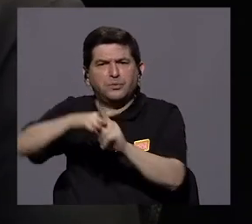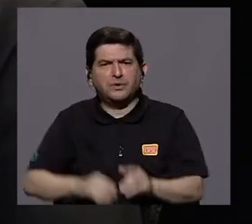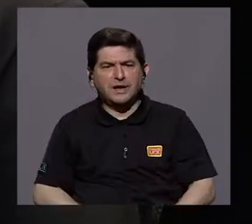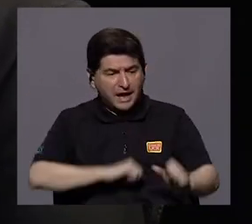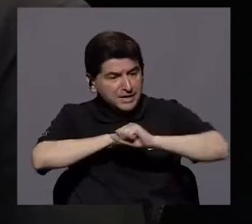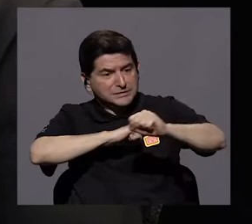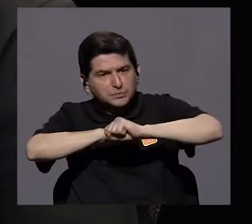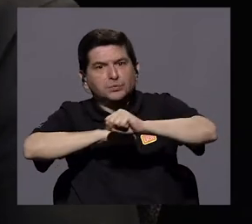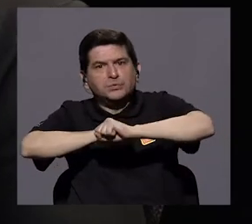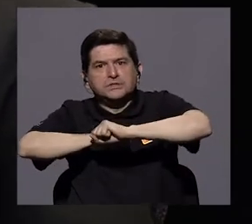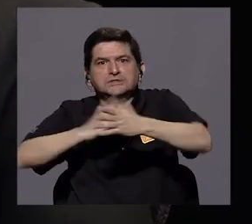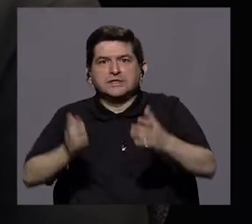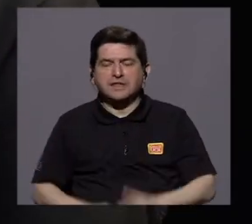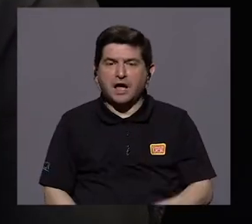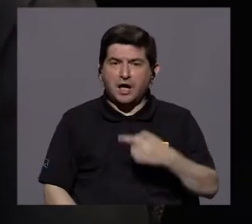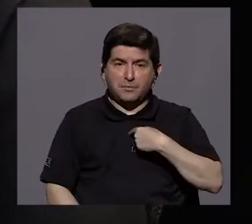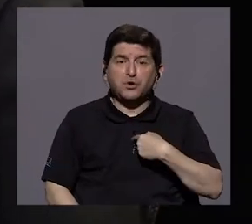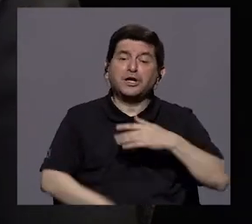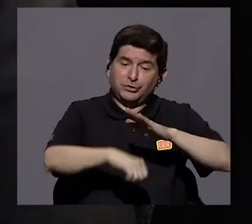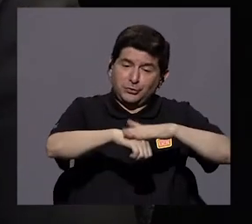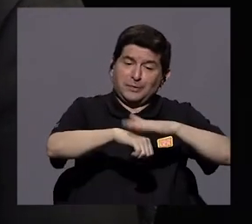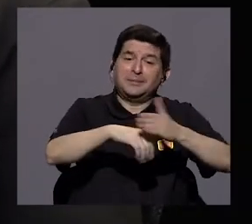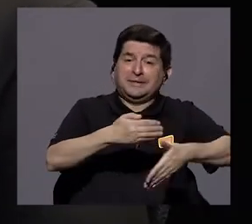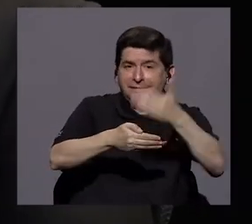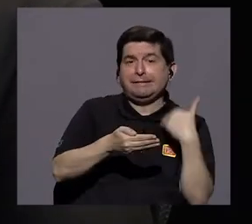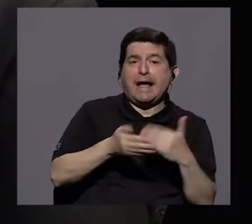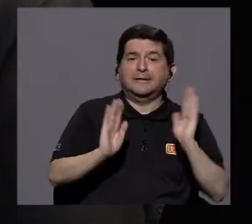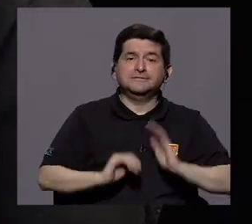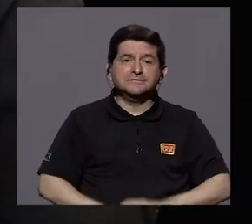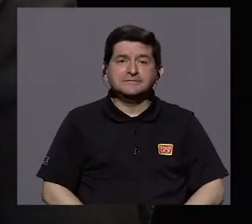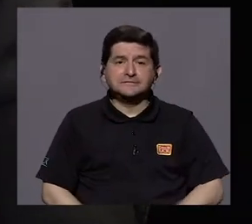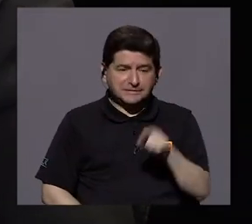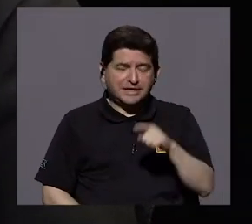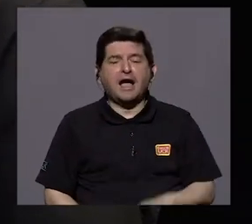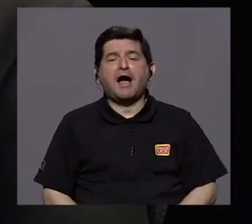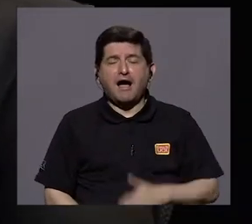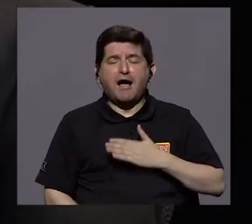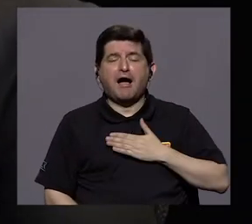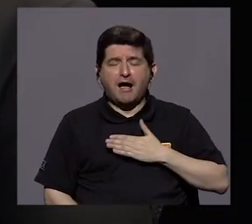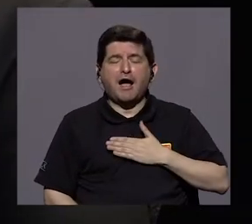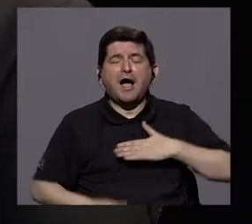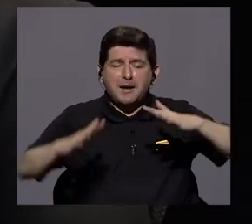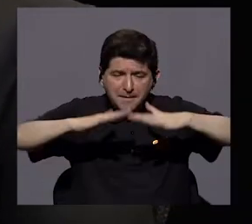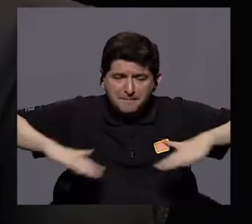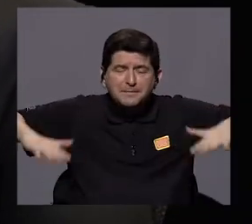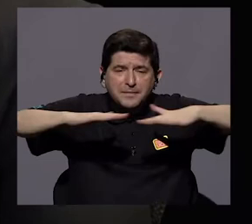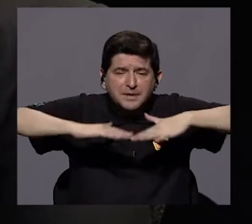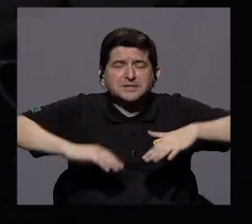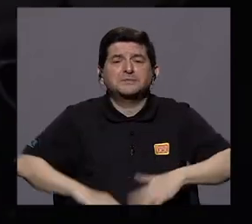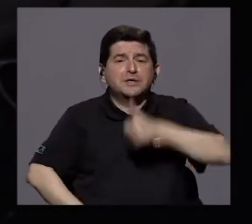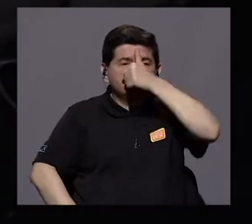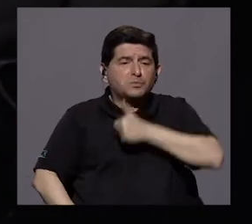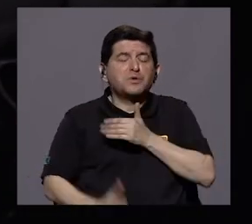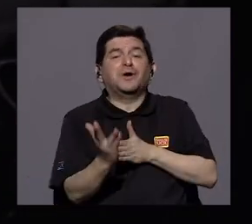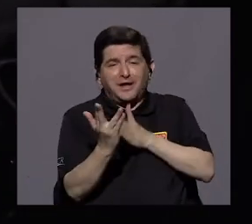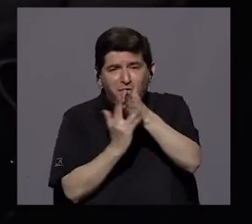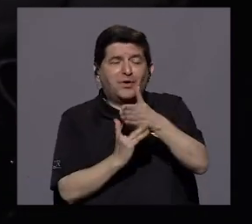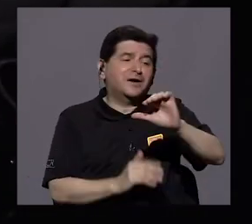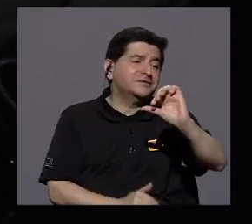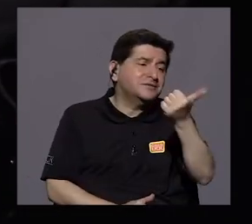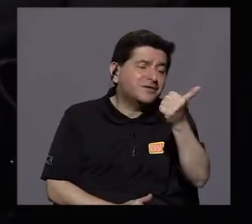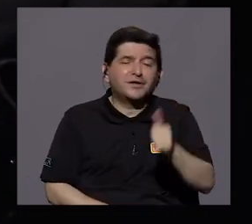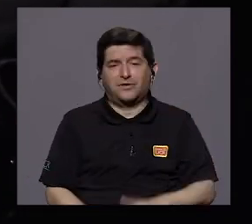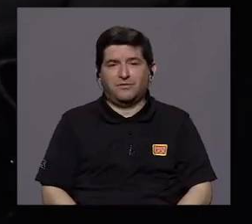de publicidades, notificaciones, sí. De, porque yo autoricé y permití que ingresaran a mi ámbito privado,